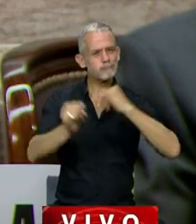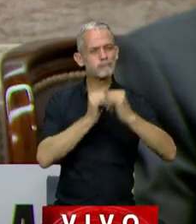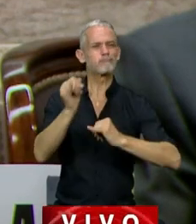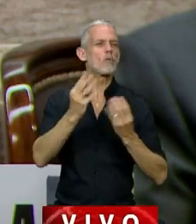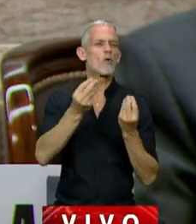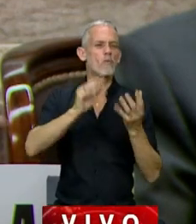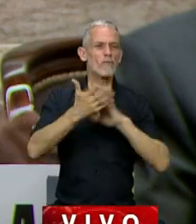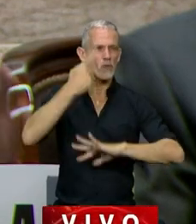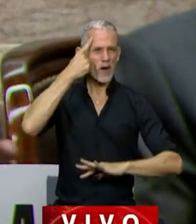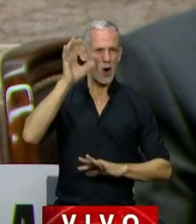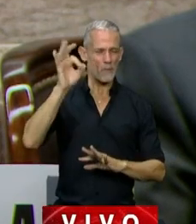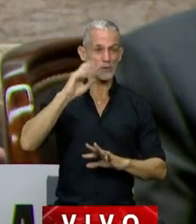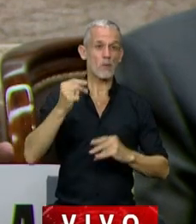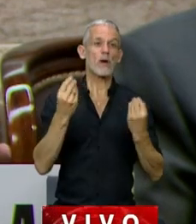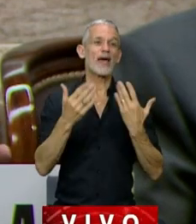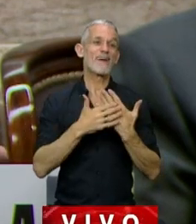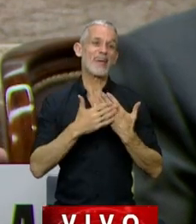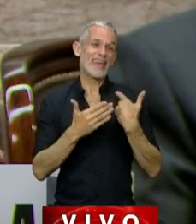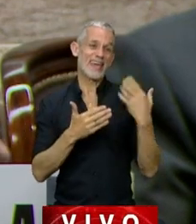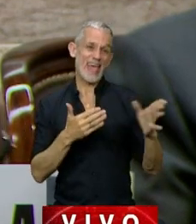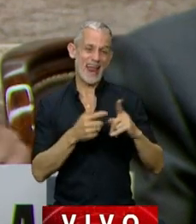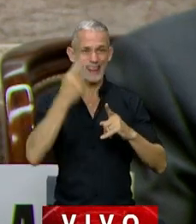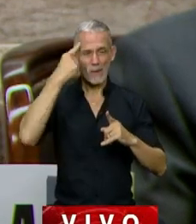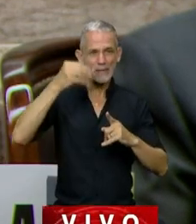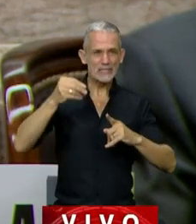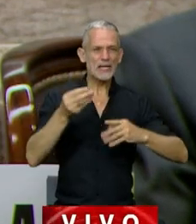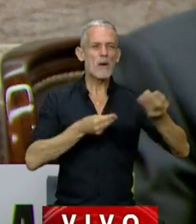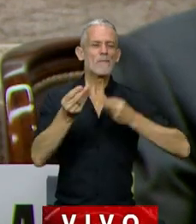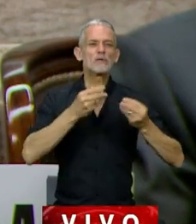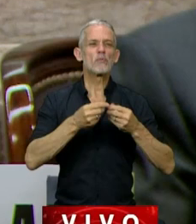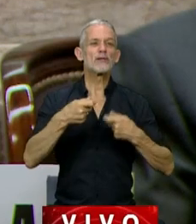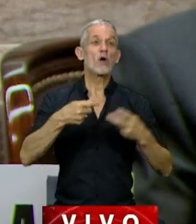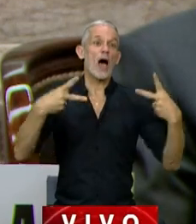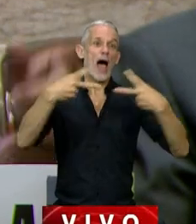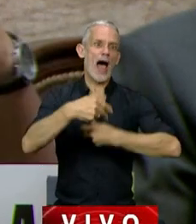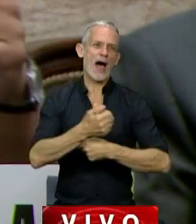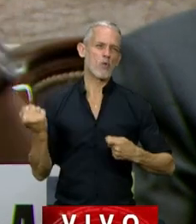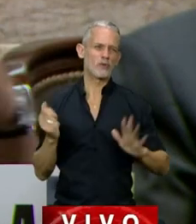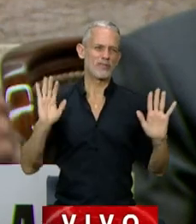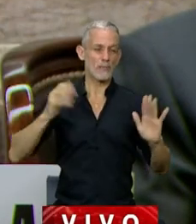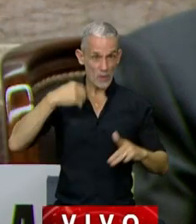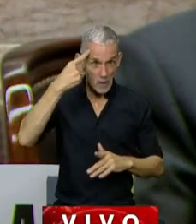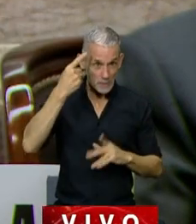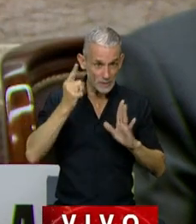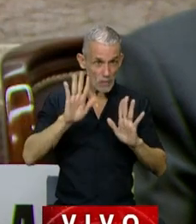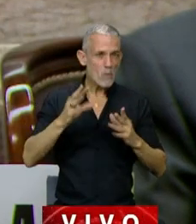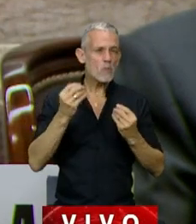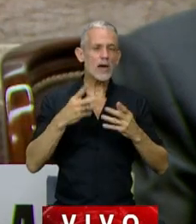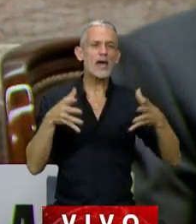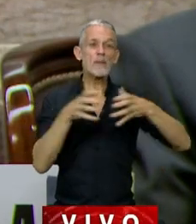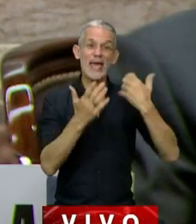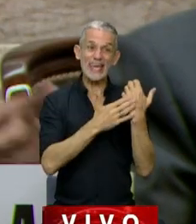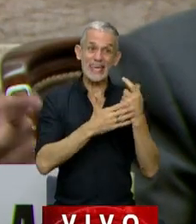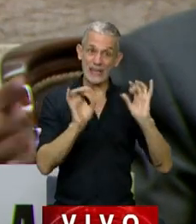posición por qué el Frente de Izquierda considera que este es un presupuesto de ajuste. Pero no lo sostenemos solamente el Frente de